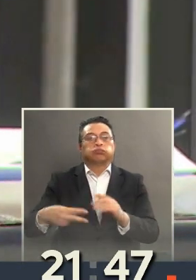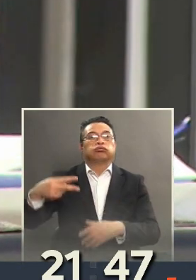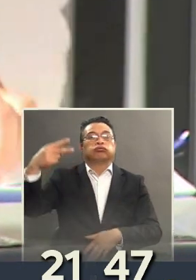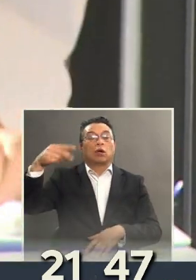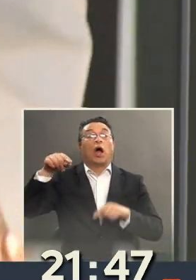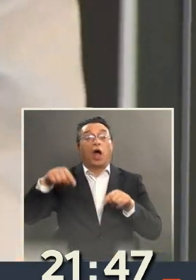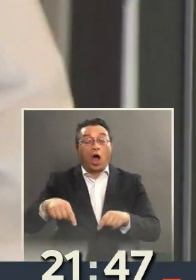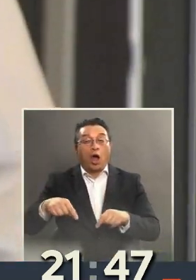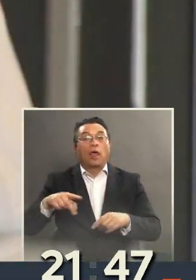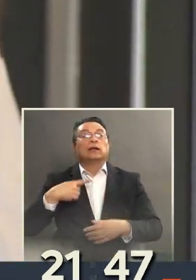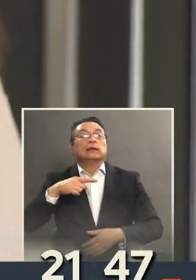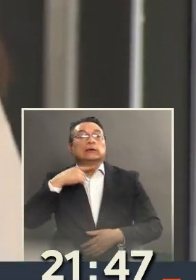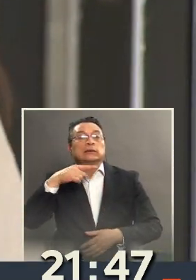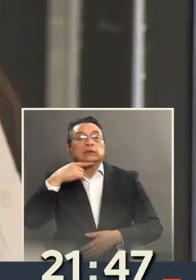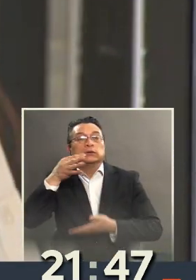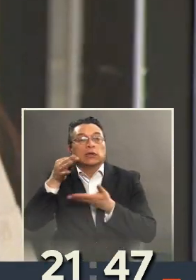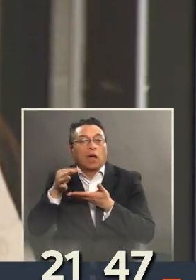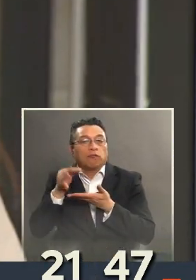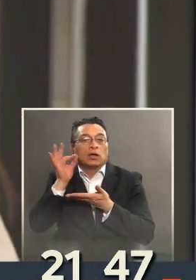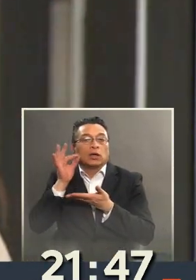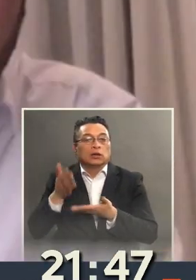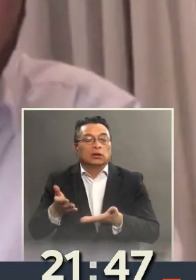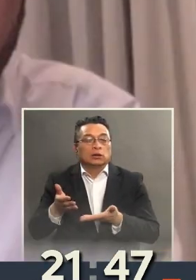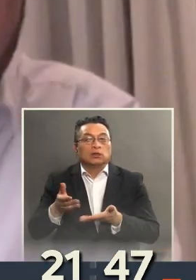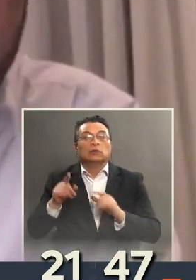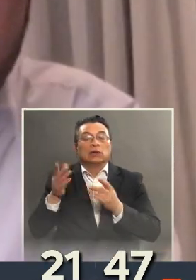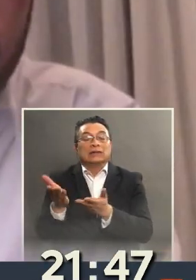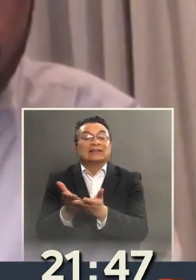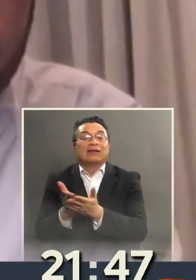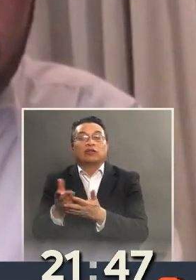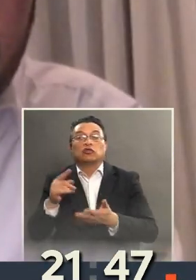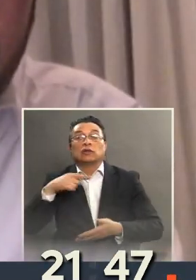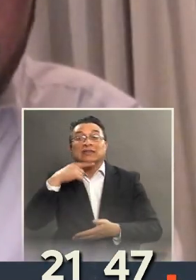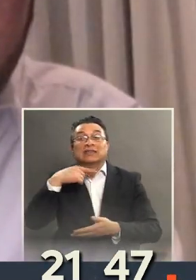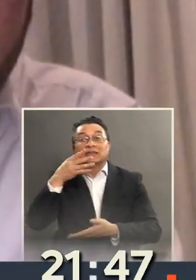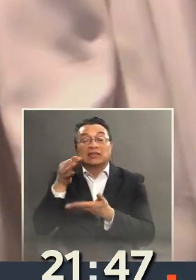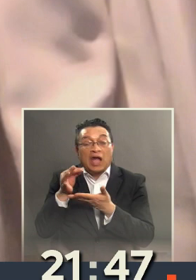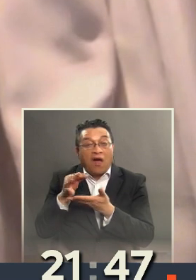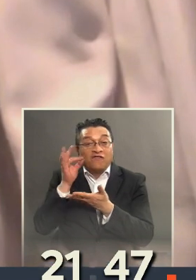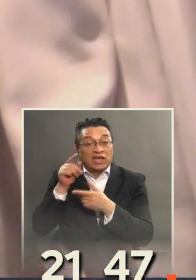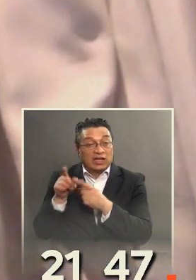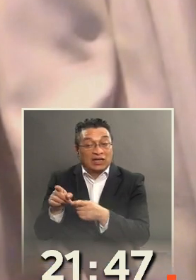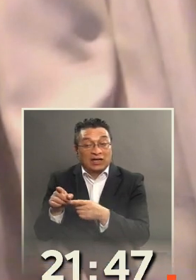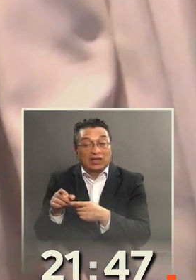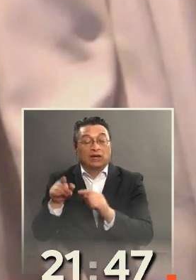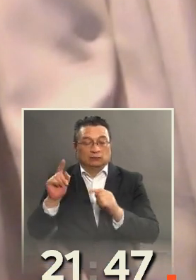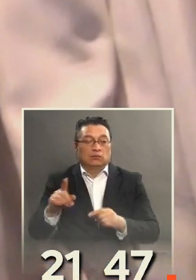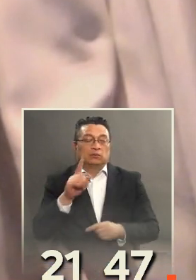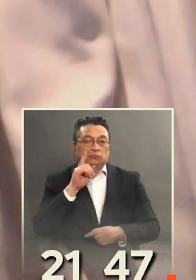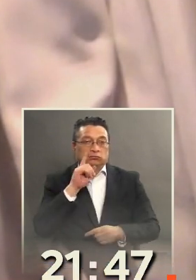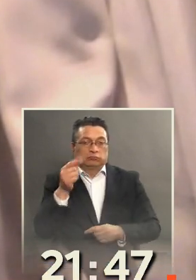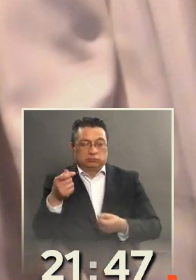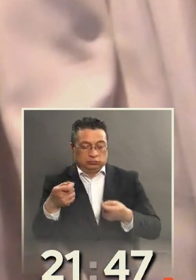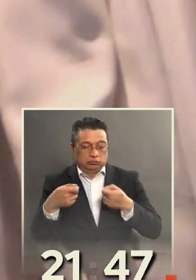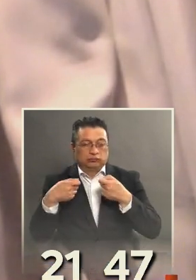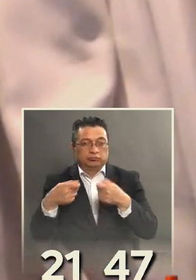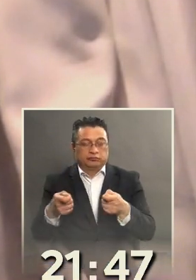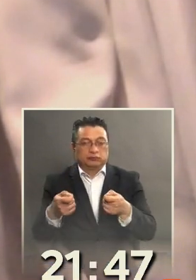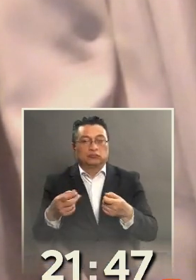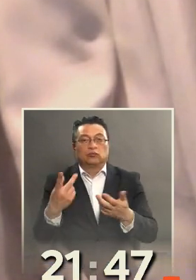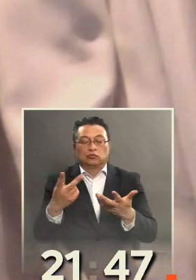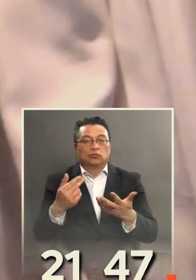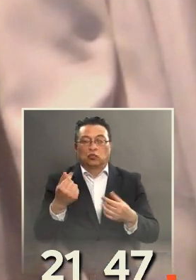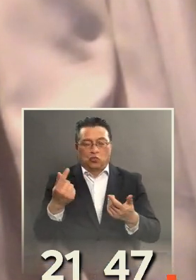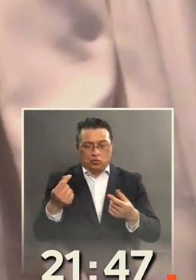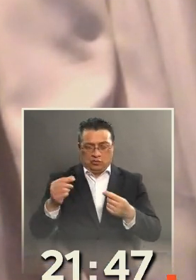el servicio de cafetería. Por ejemplo, el servicio de café, que tenía una suma